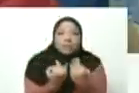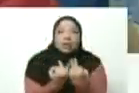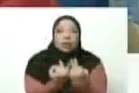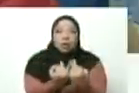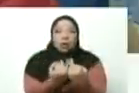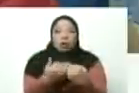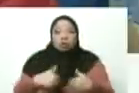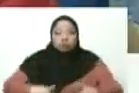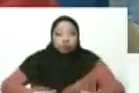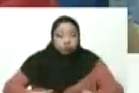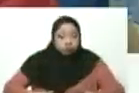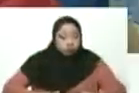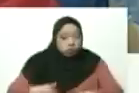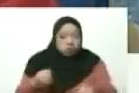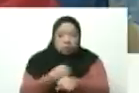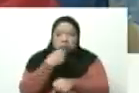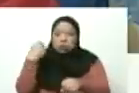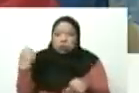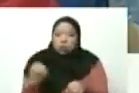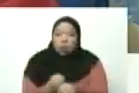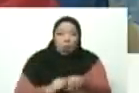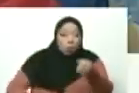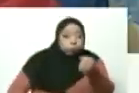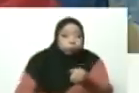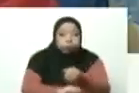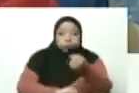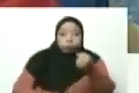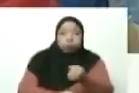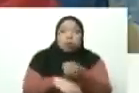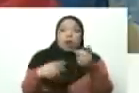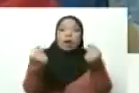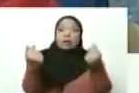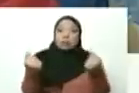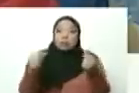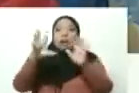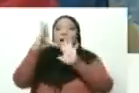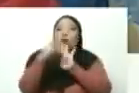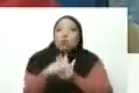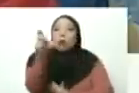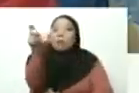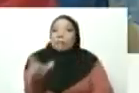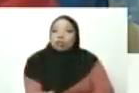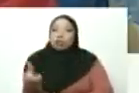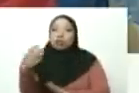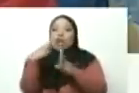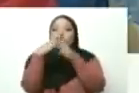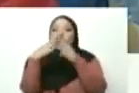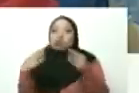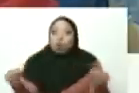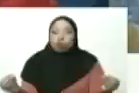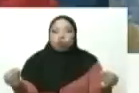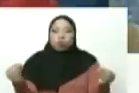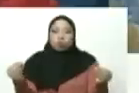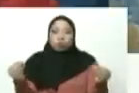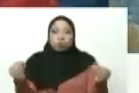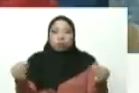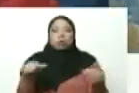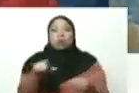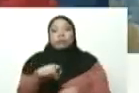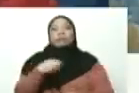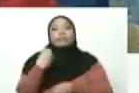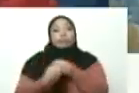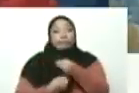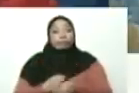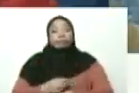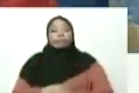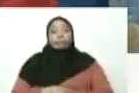que finalmente vengan hampones de este nivel a robarles todos sus ahorros pues esto ocurrió